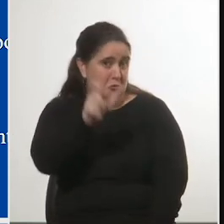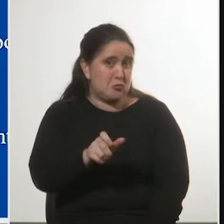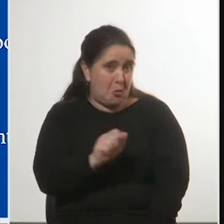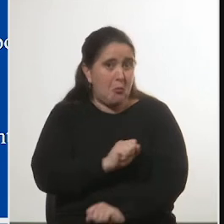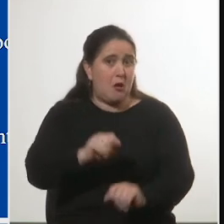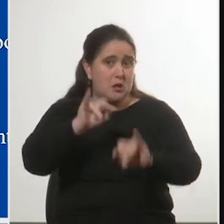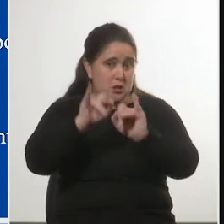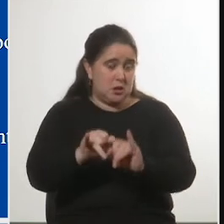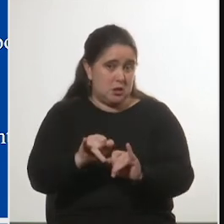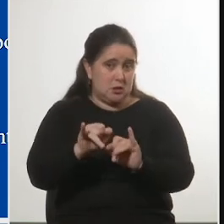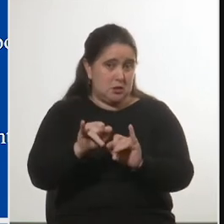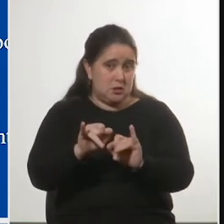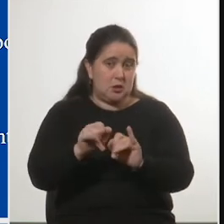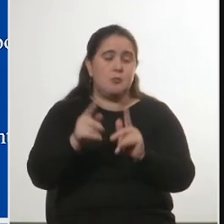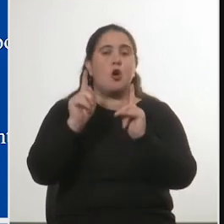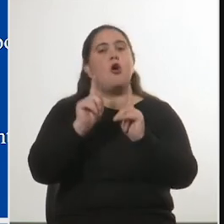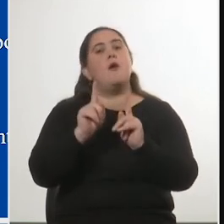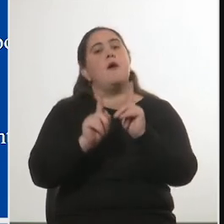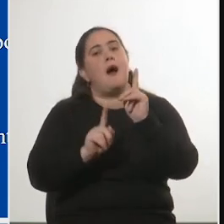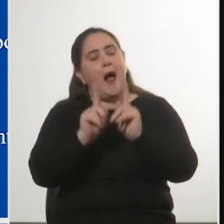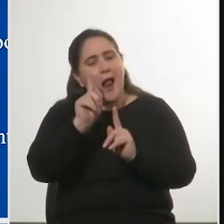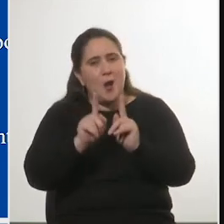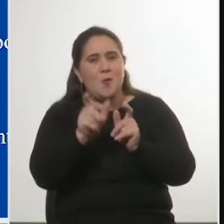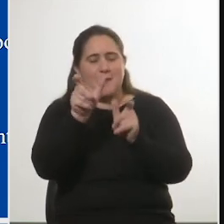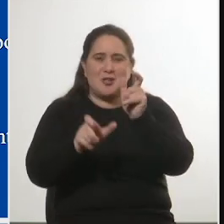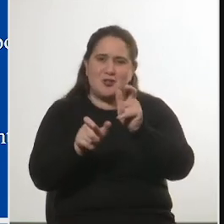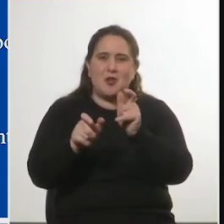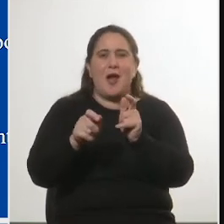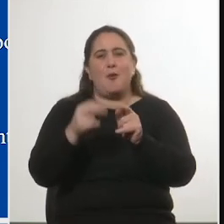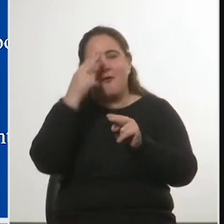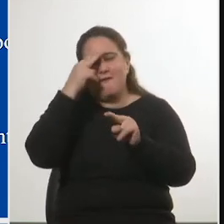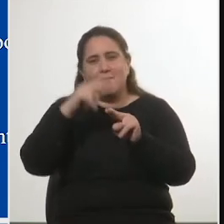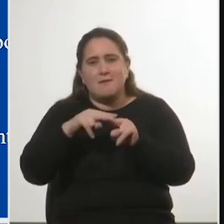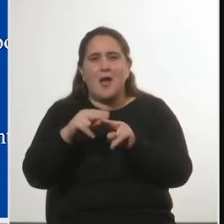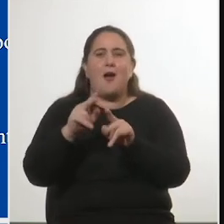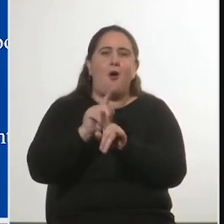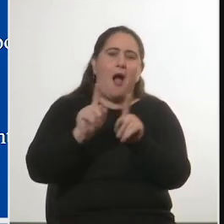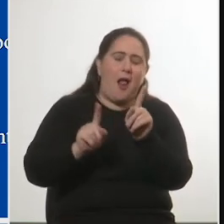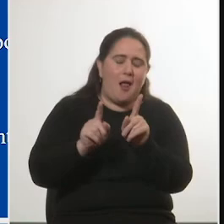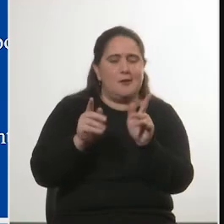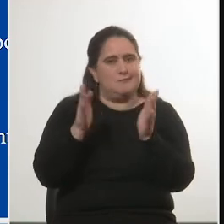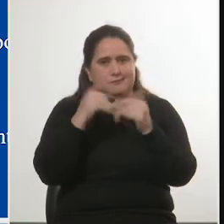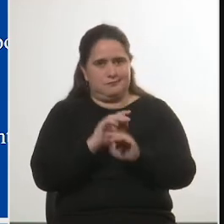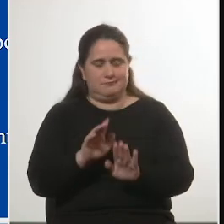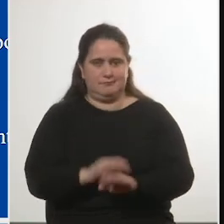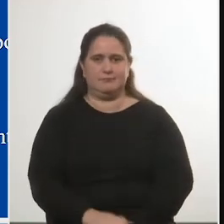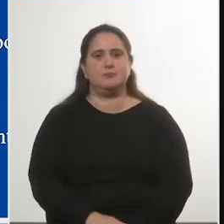humano, haciendo las consideraciones para las poblaciones vulnerables. Muchas gracias.